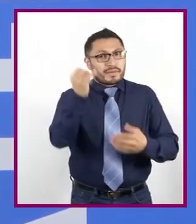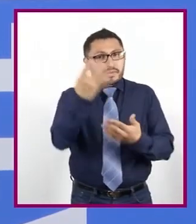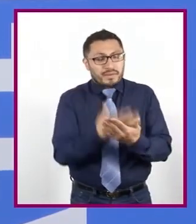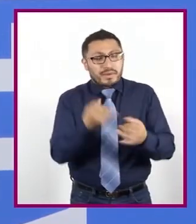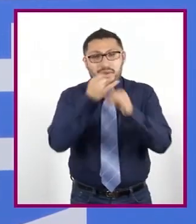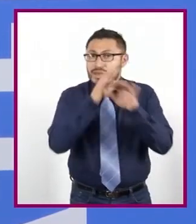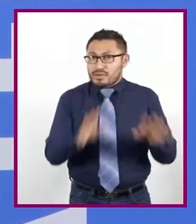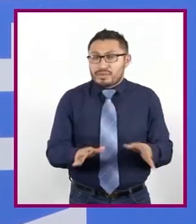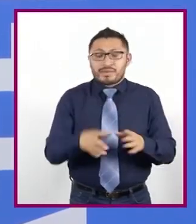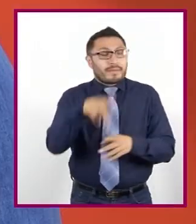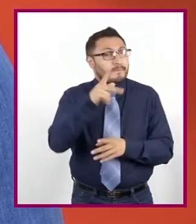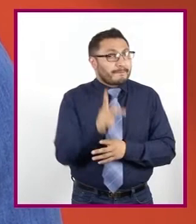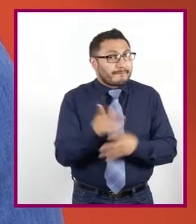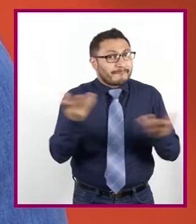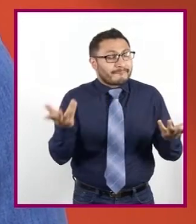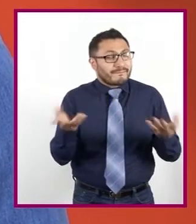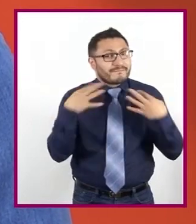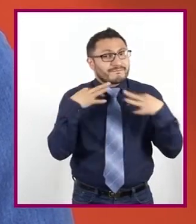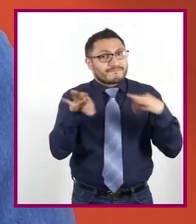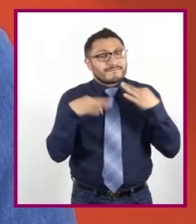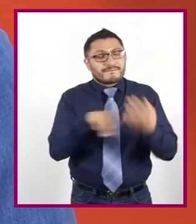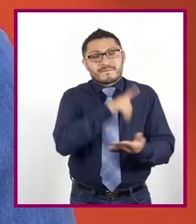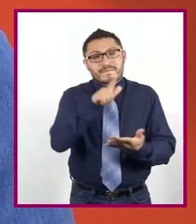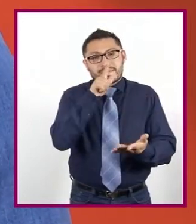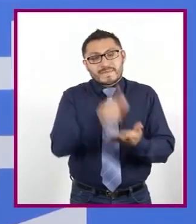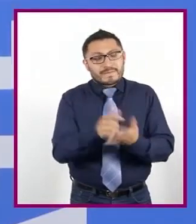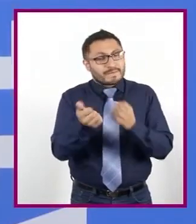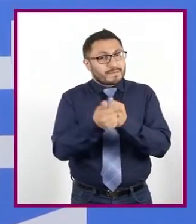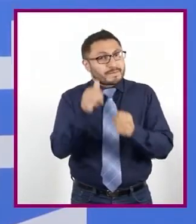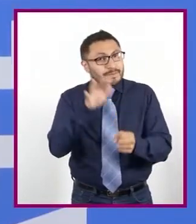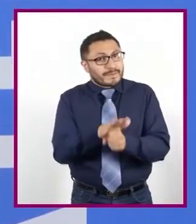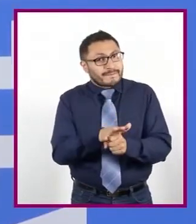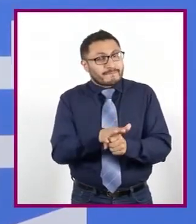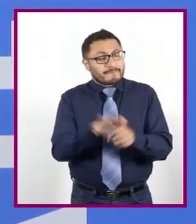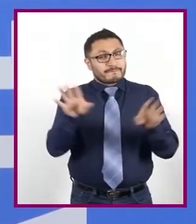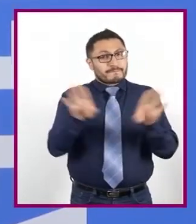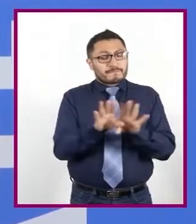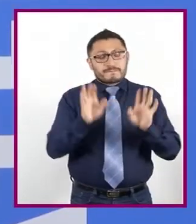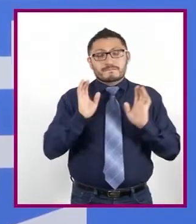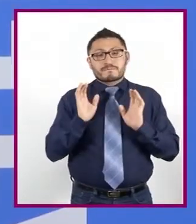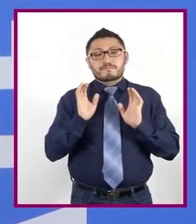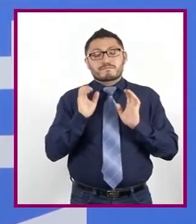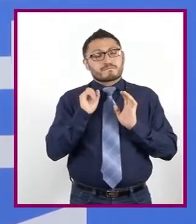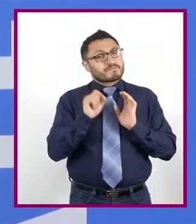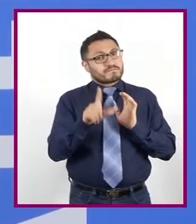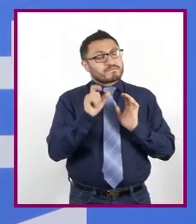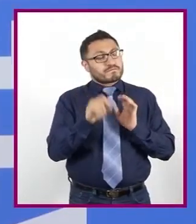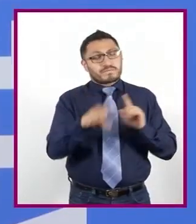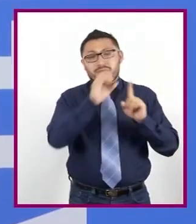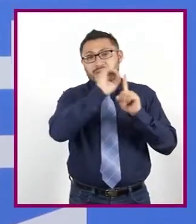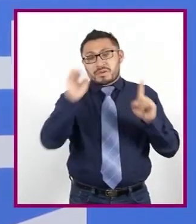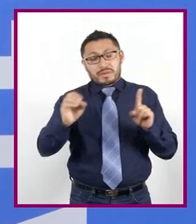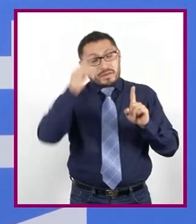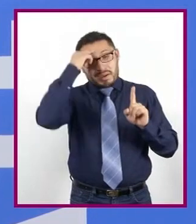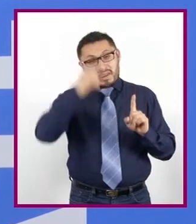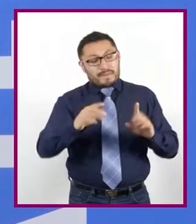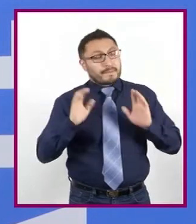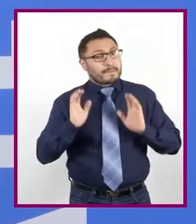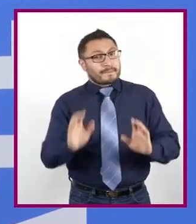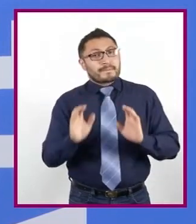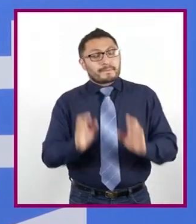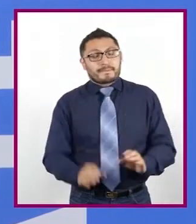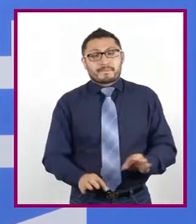información, pero los documentos legales y administrativos mantienen la misma estructura para conservar